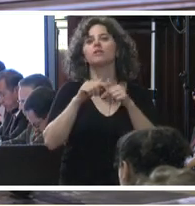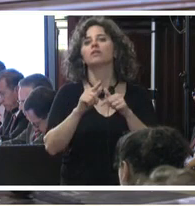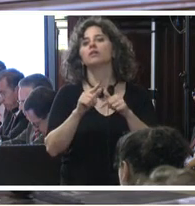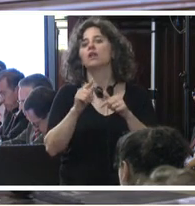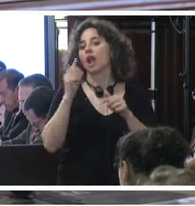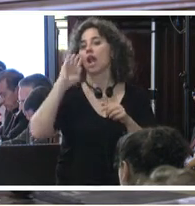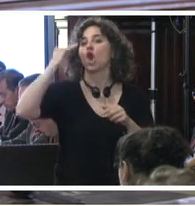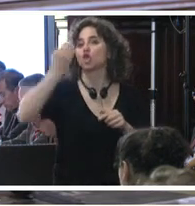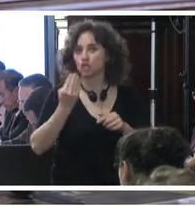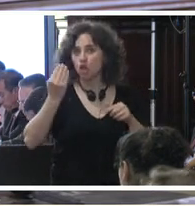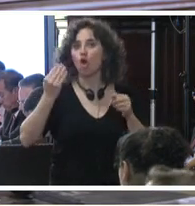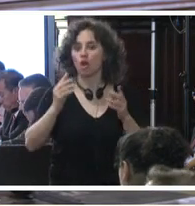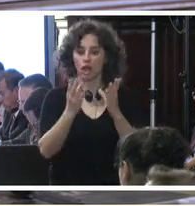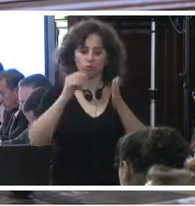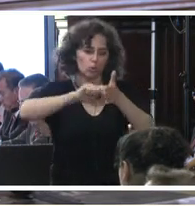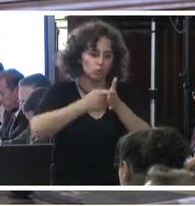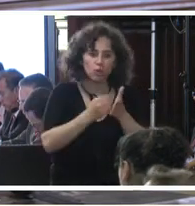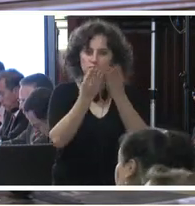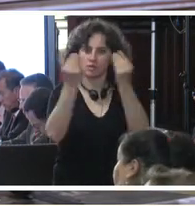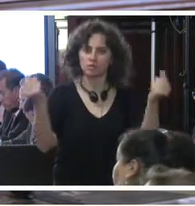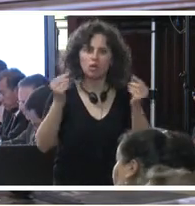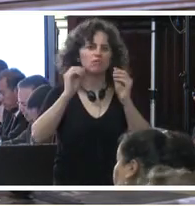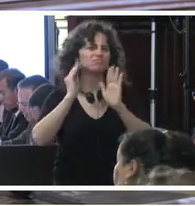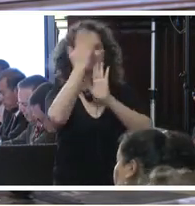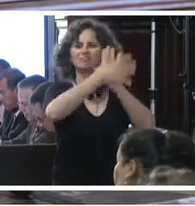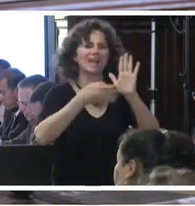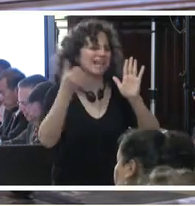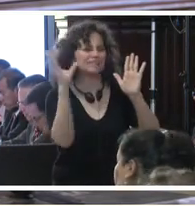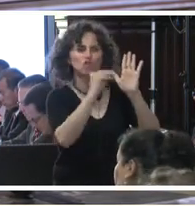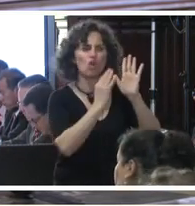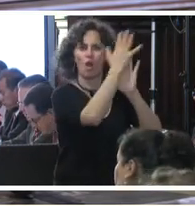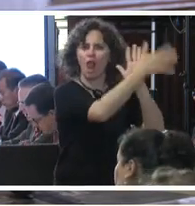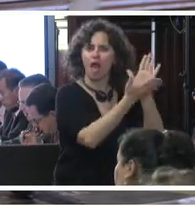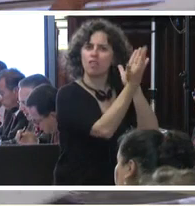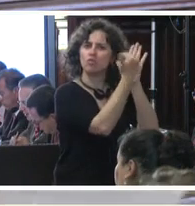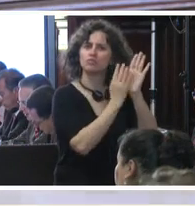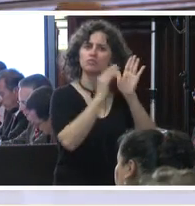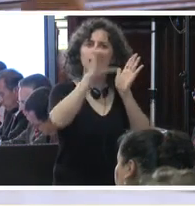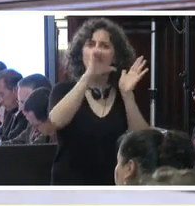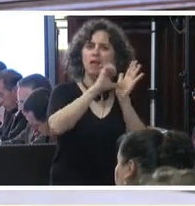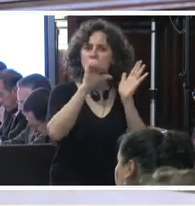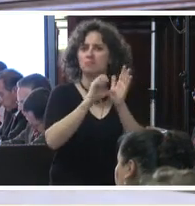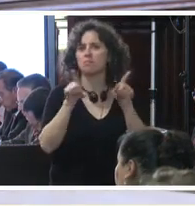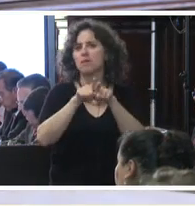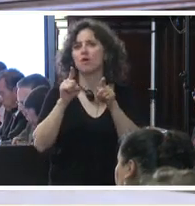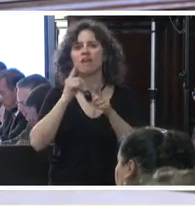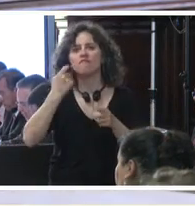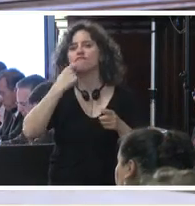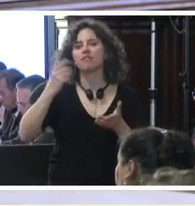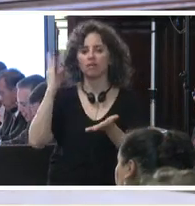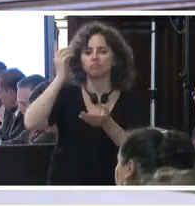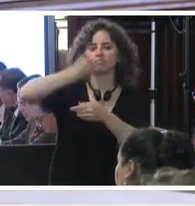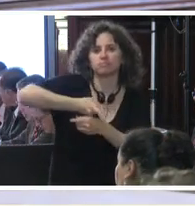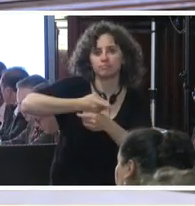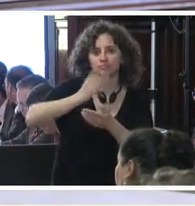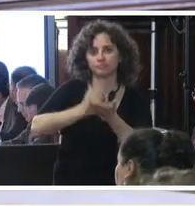reconocido que la tortura, la desaparición son generalizadas en algunas regiones del país, al igual que la impunidad. Sobre la desaparición, puedo